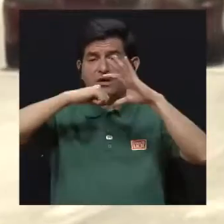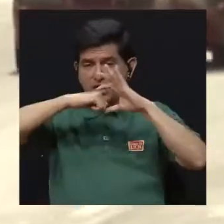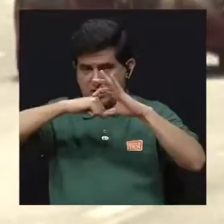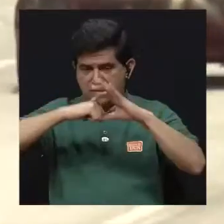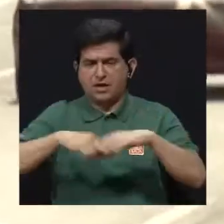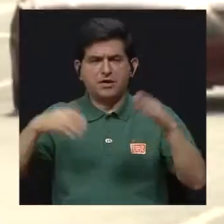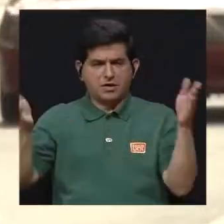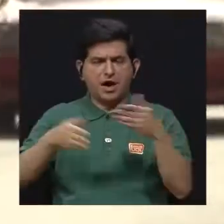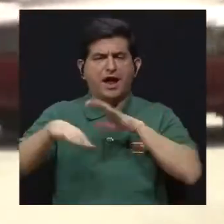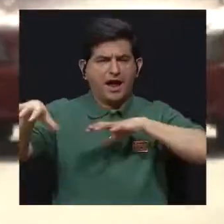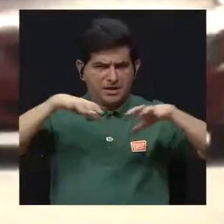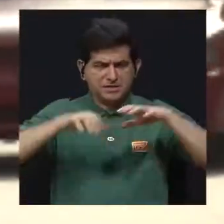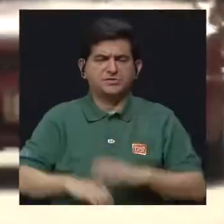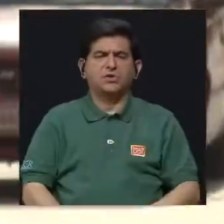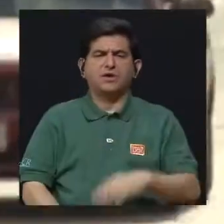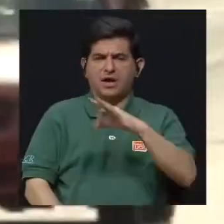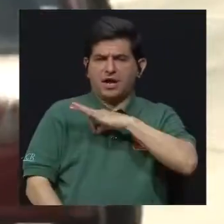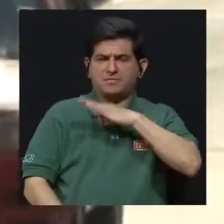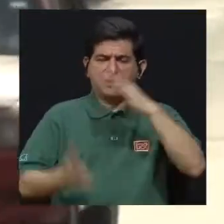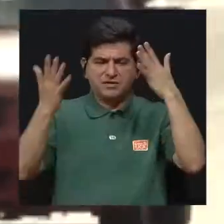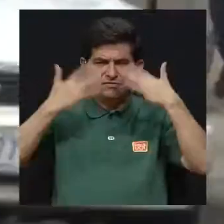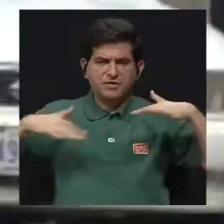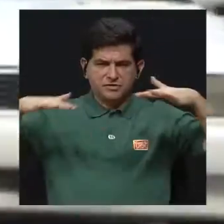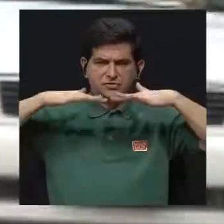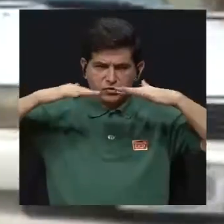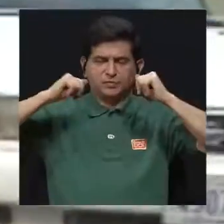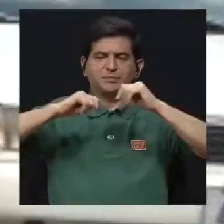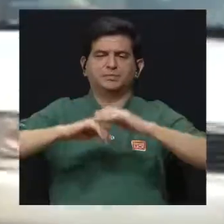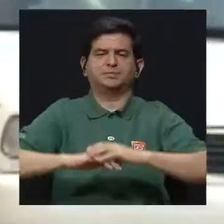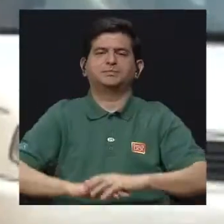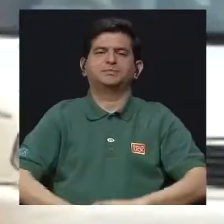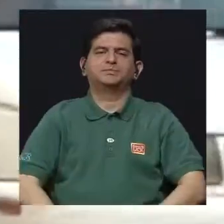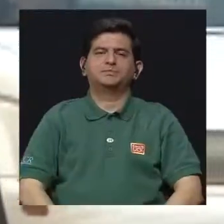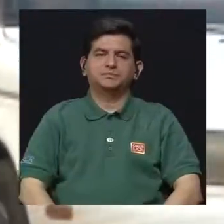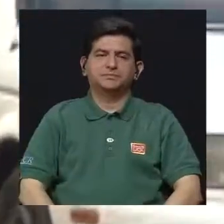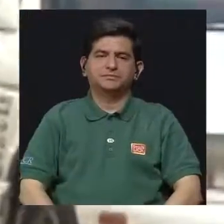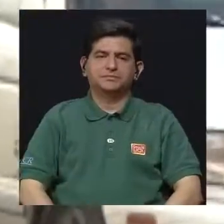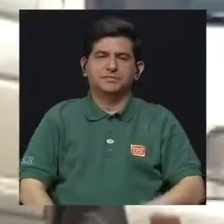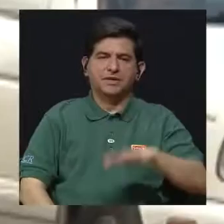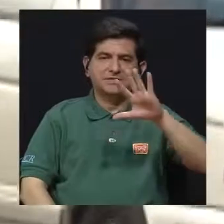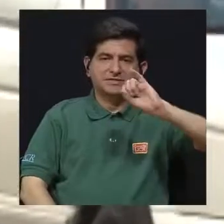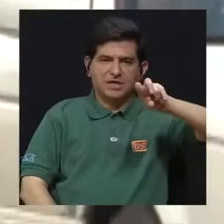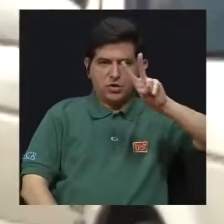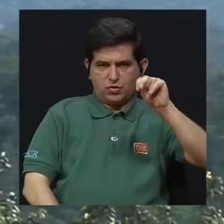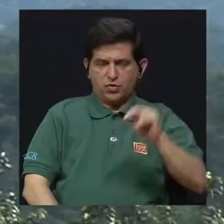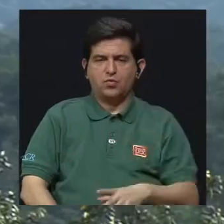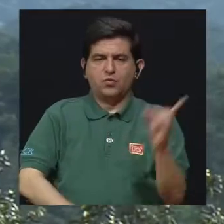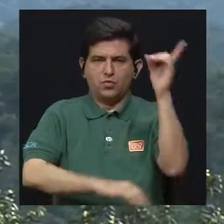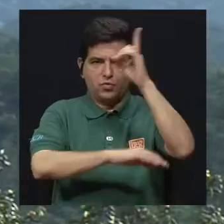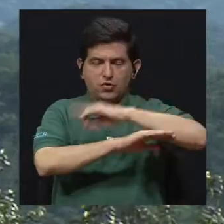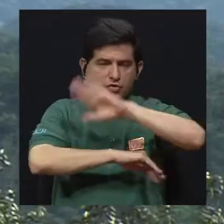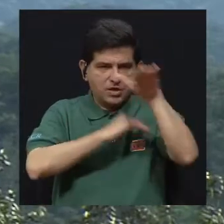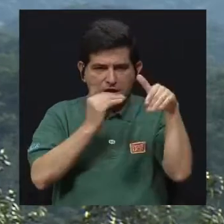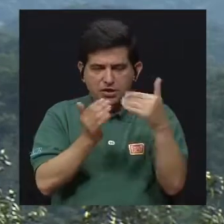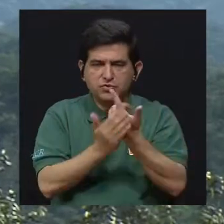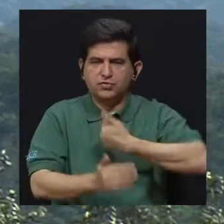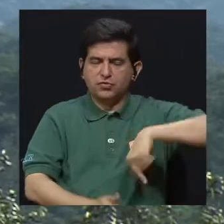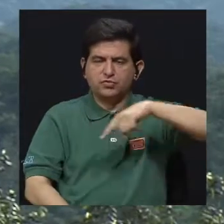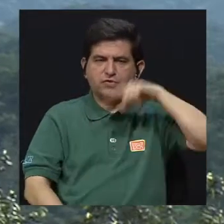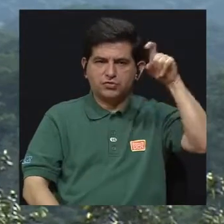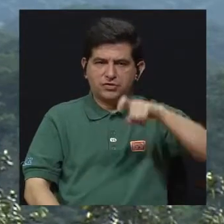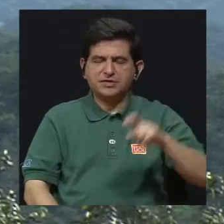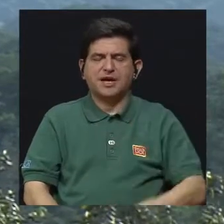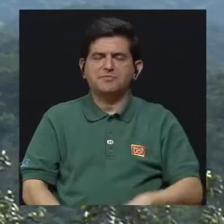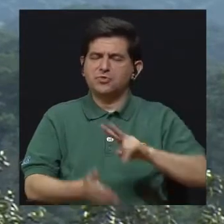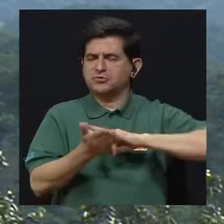tierra y promover acciones en favor del medio ambiente. 5 de junio, un día en que todas y todos